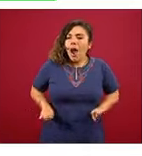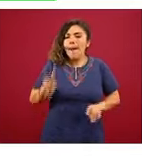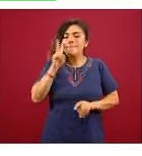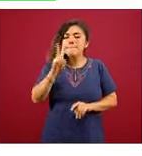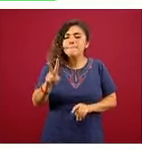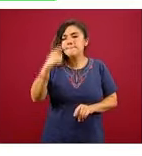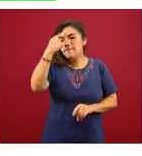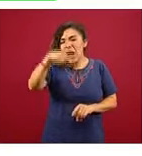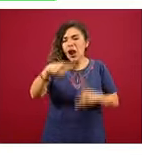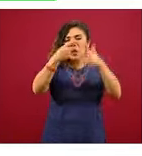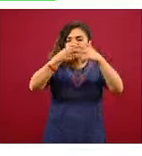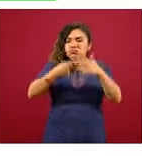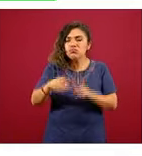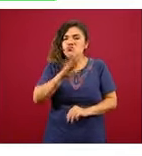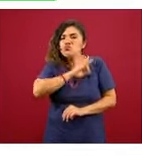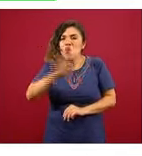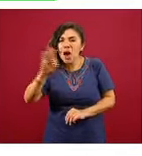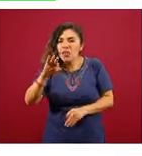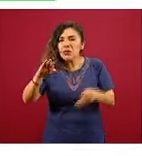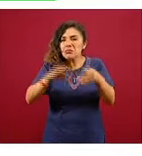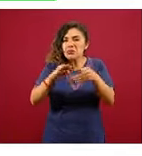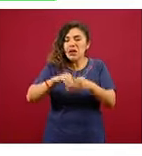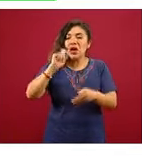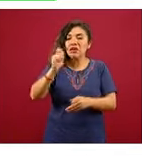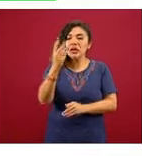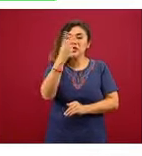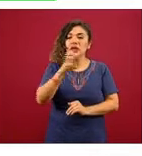casos estimados, es decir, estos